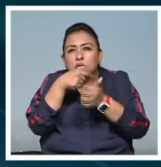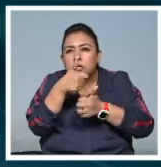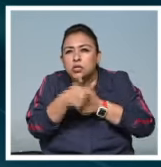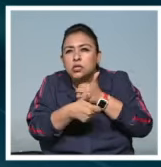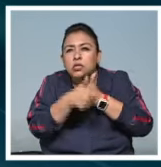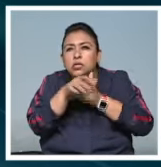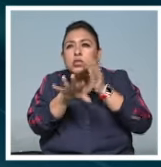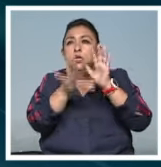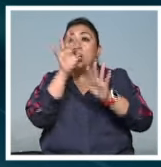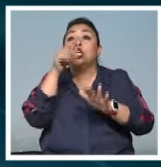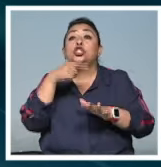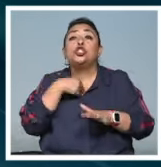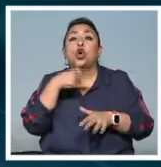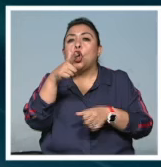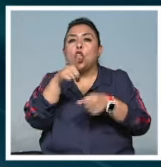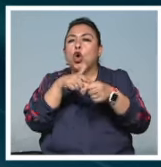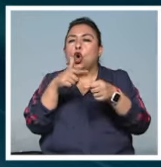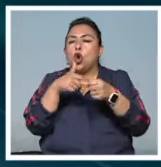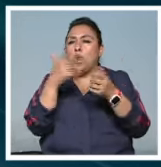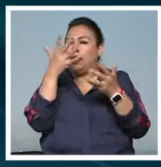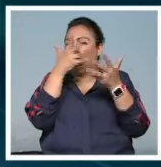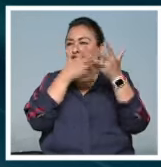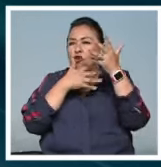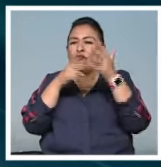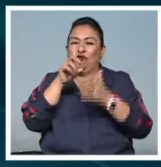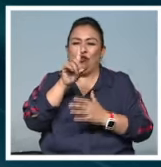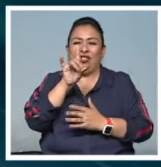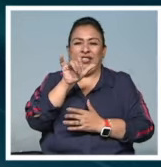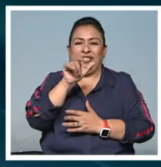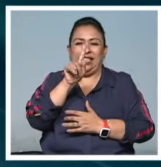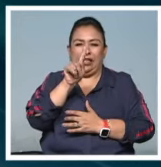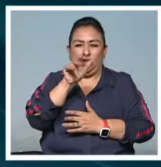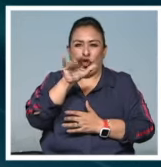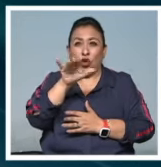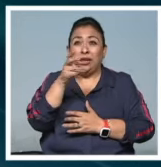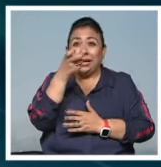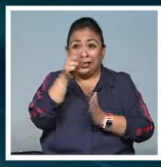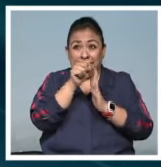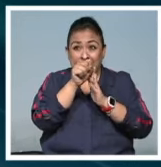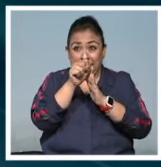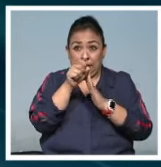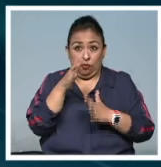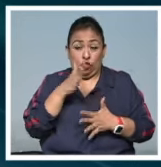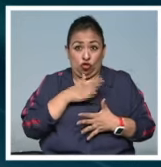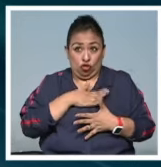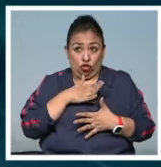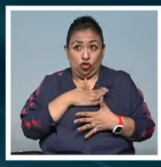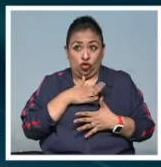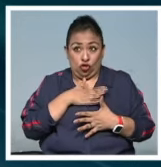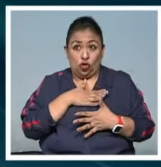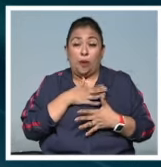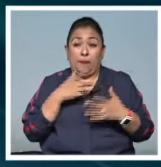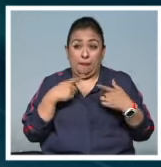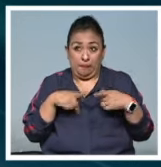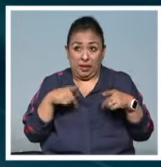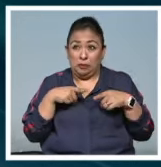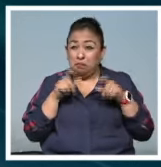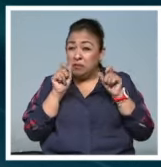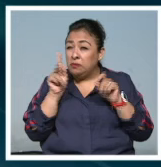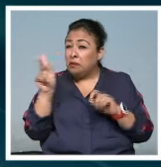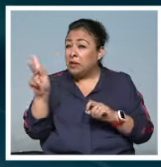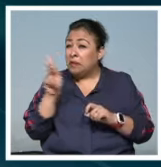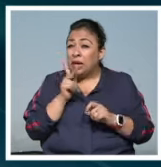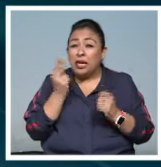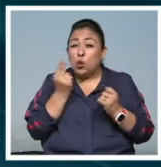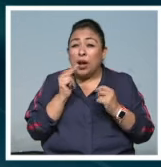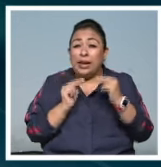Y yo soy daltónico, entonces estos símbolos como daltónico o los daltónicos que tienen el mismo tipo y